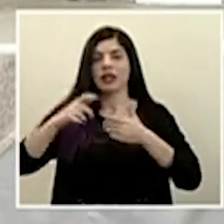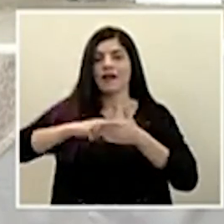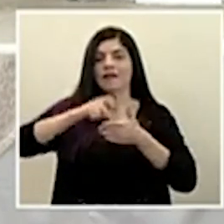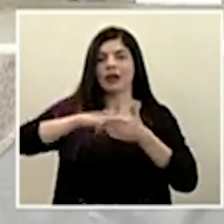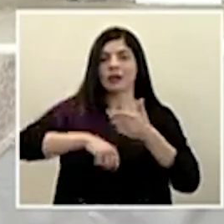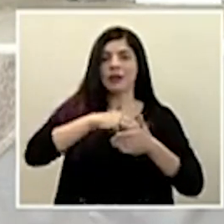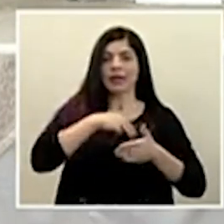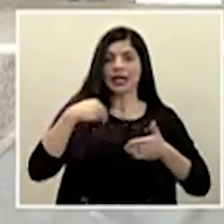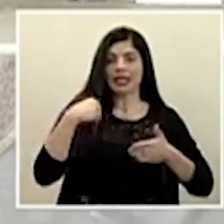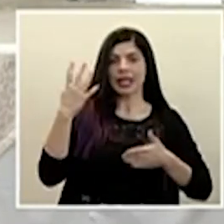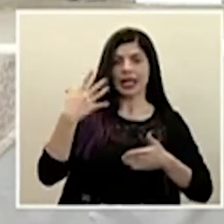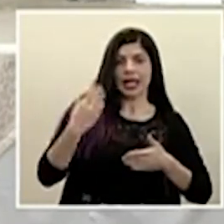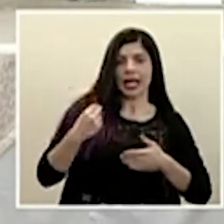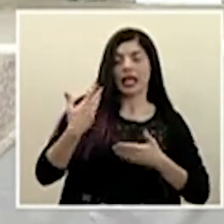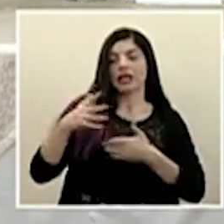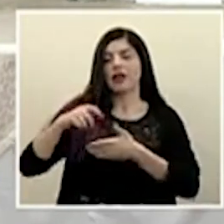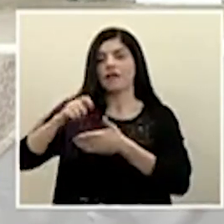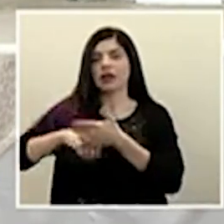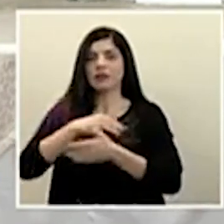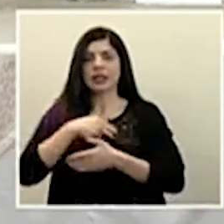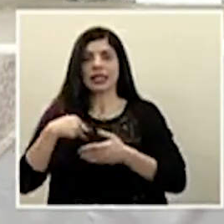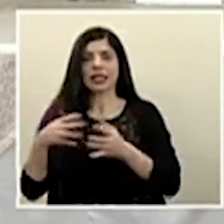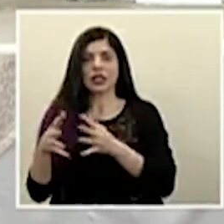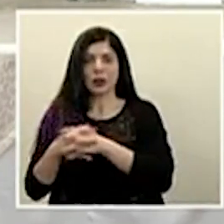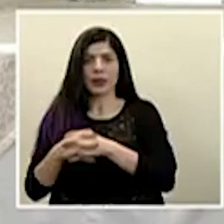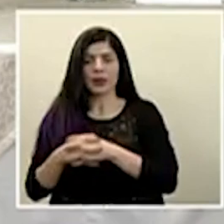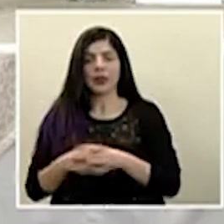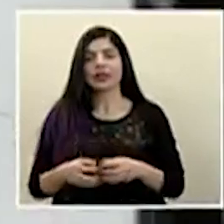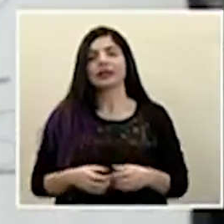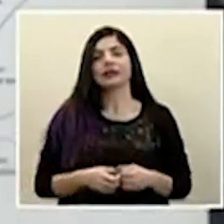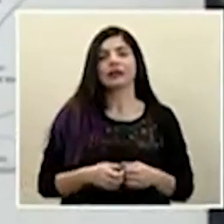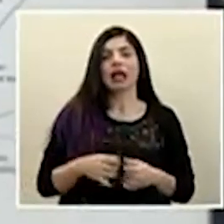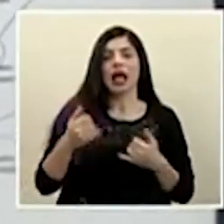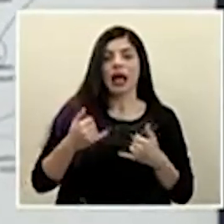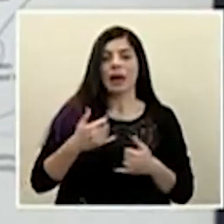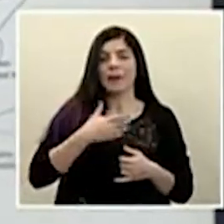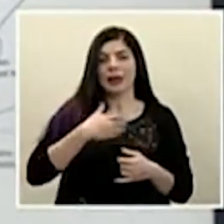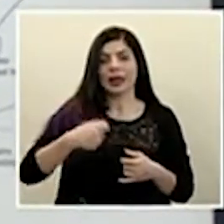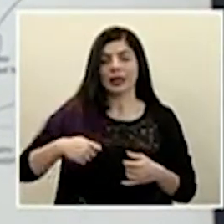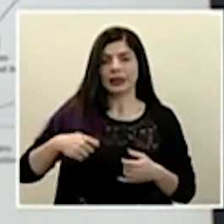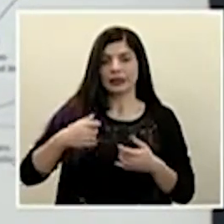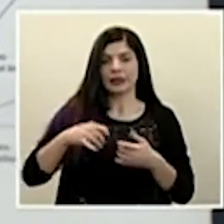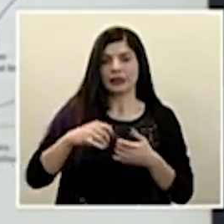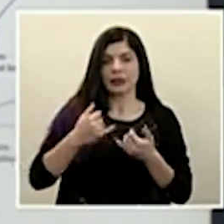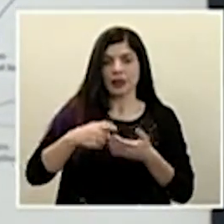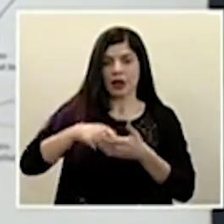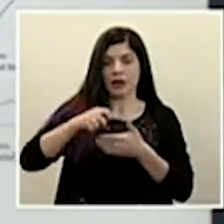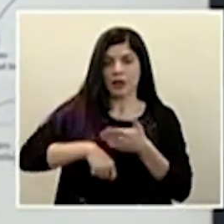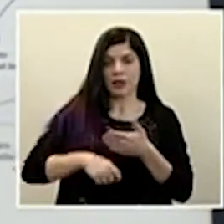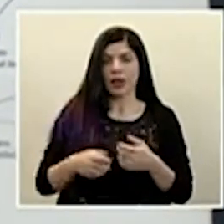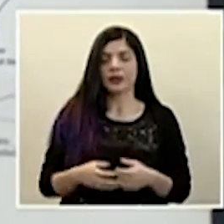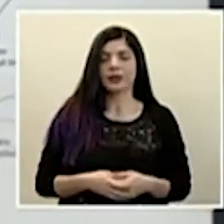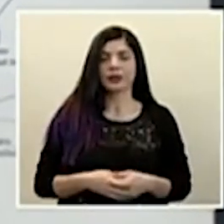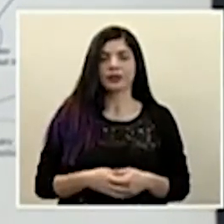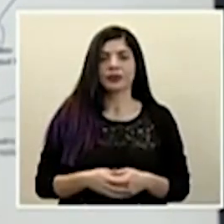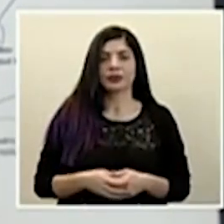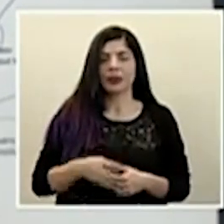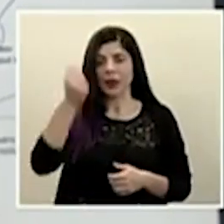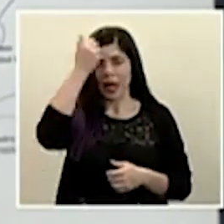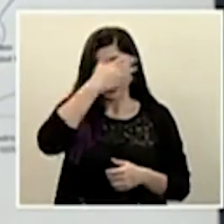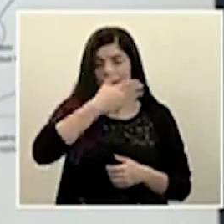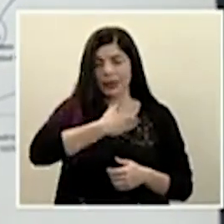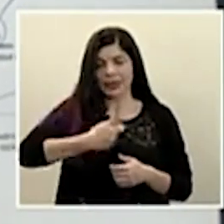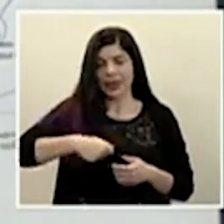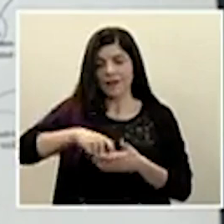ministra Dinarte y el ministro Bermúdez, y el presidente de la República hace firma